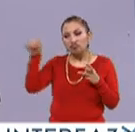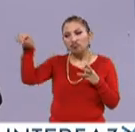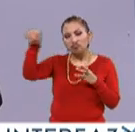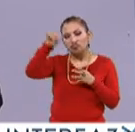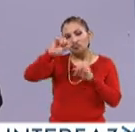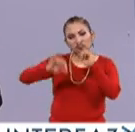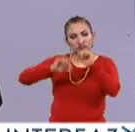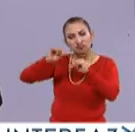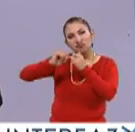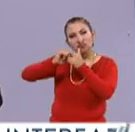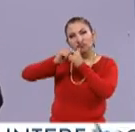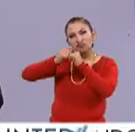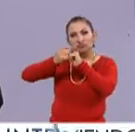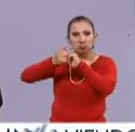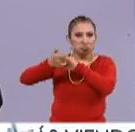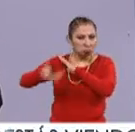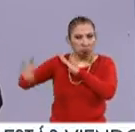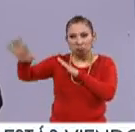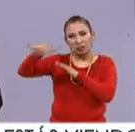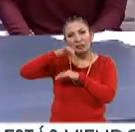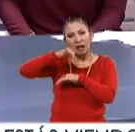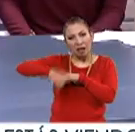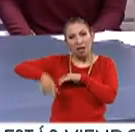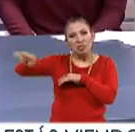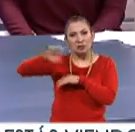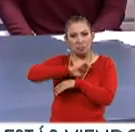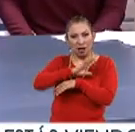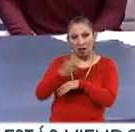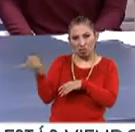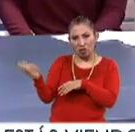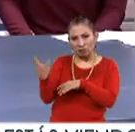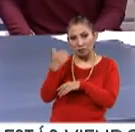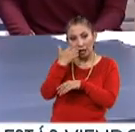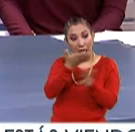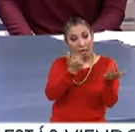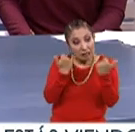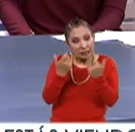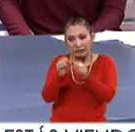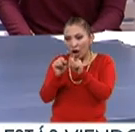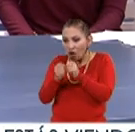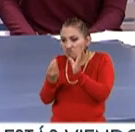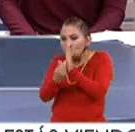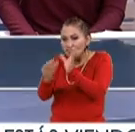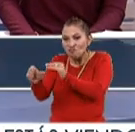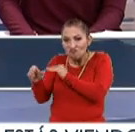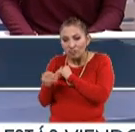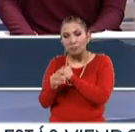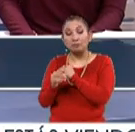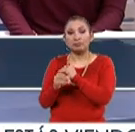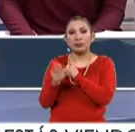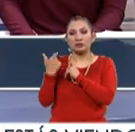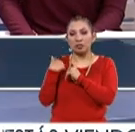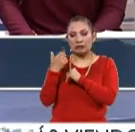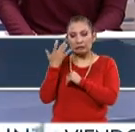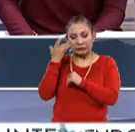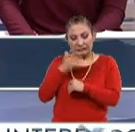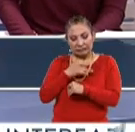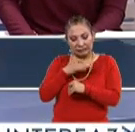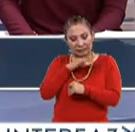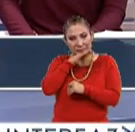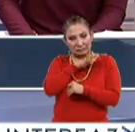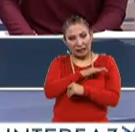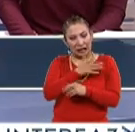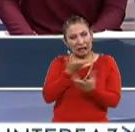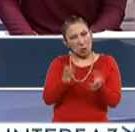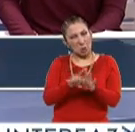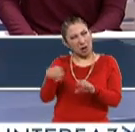tomar momentum, sobre todo entre los italianos y los españoles que querían llevarlo ya a las aulas. Y a mí me remordía la conciencia, ¿cómo